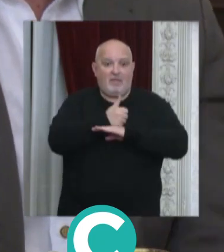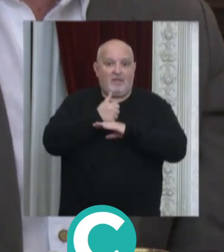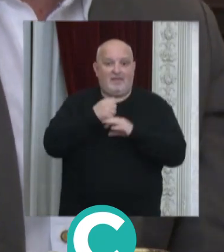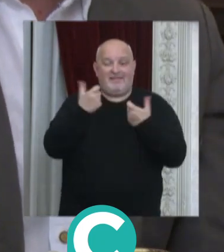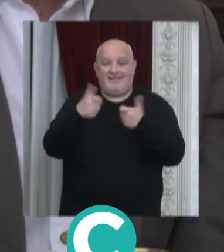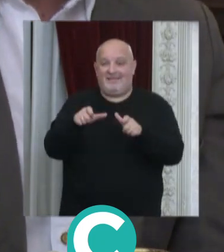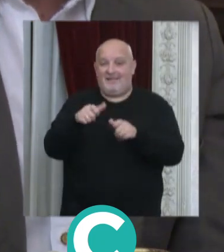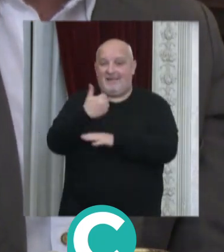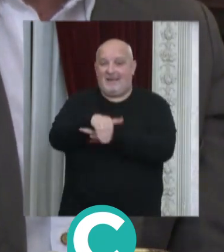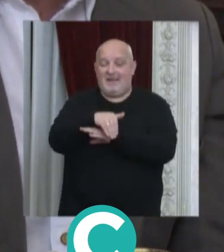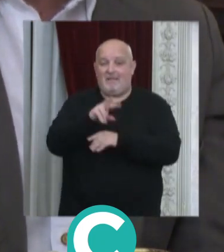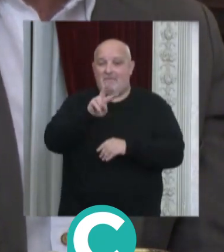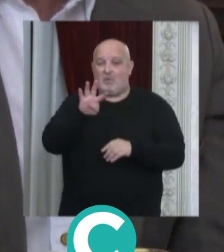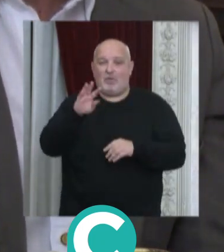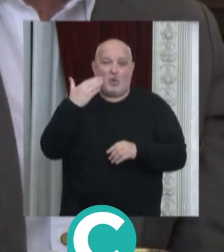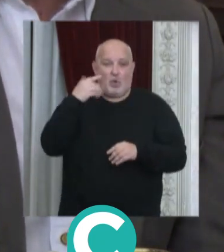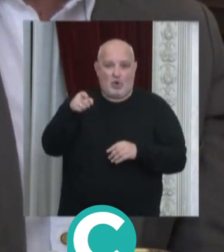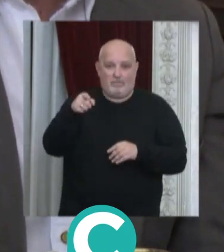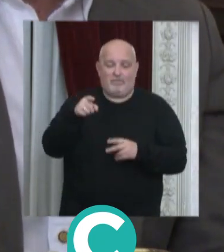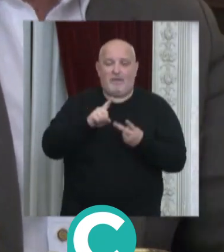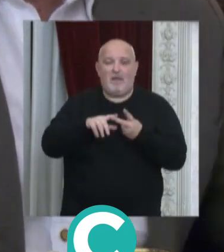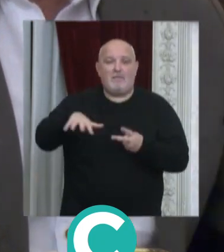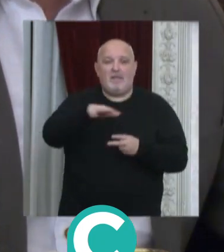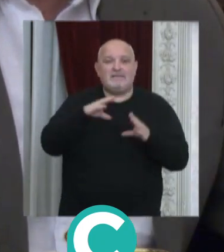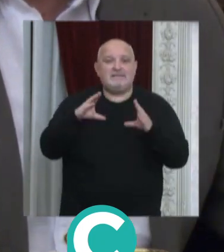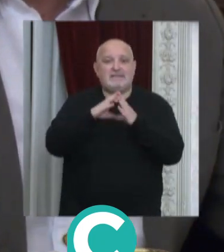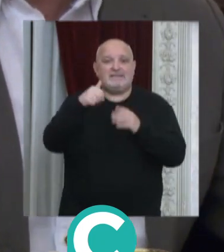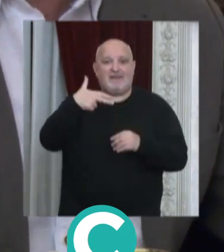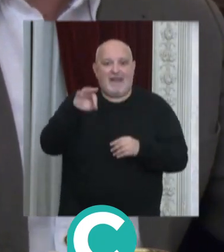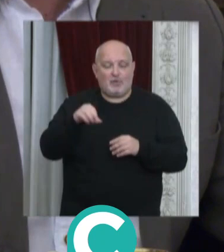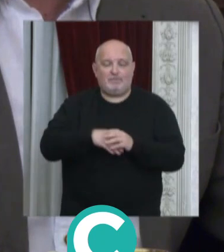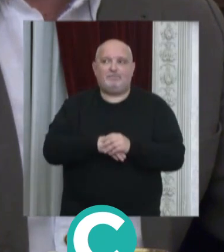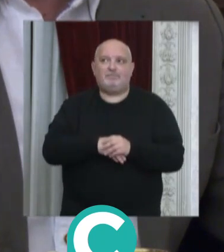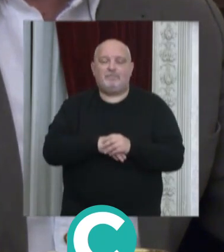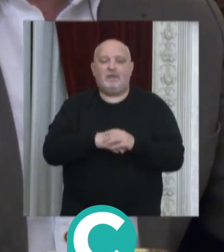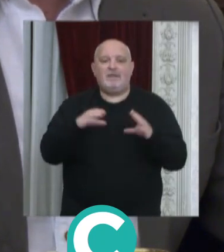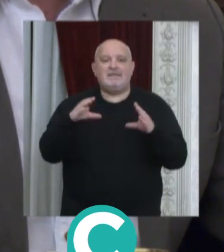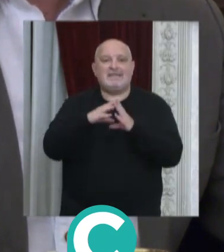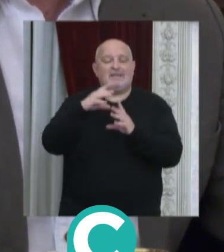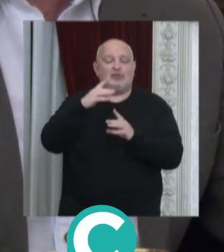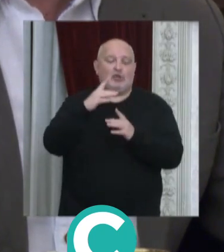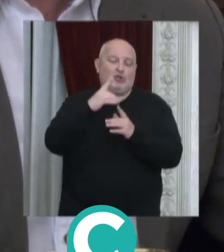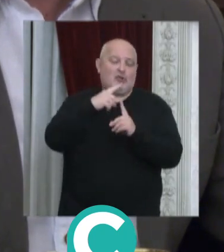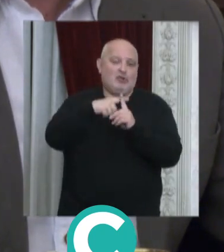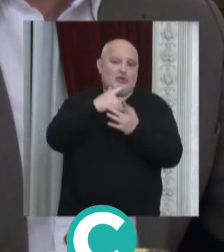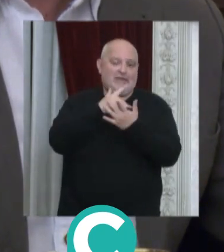vecinas de la calle 24 de Julio, de la Plaza de San Severiano, de Santo Cristo,